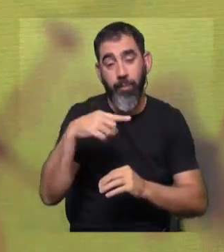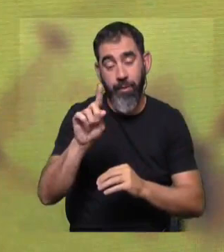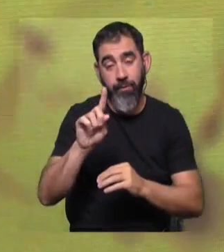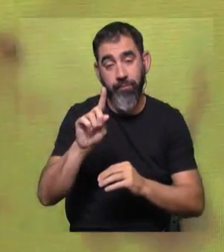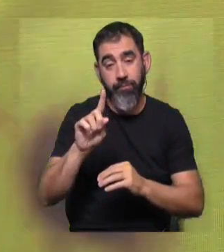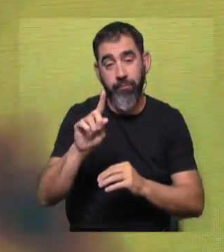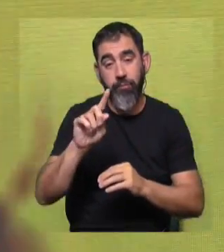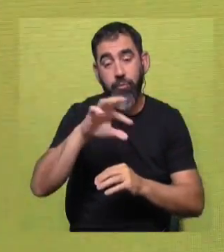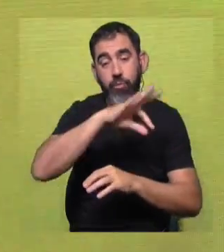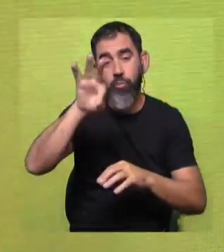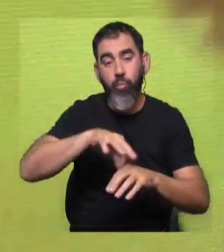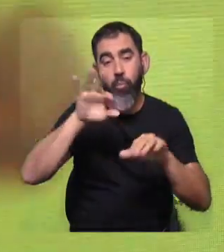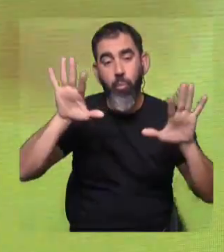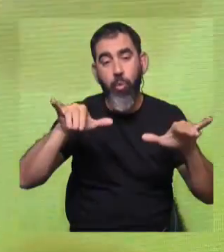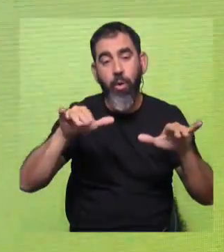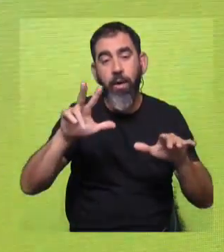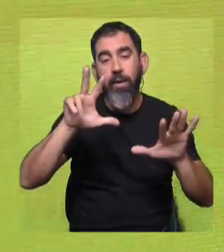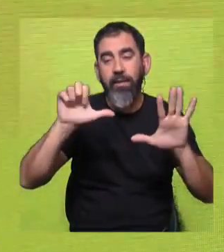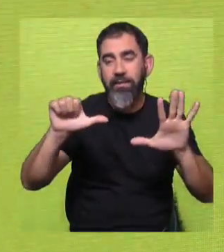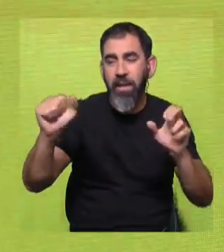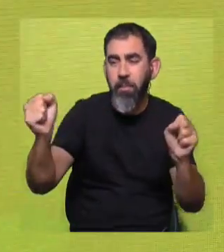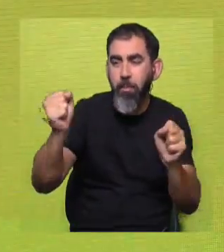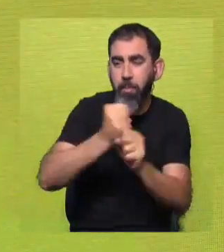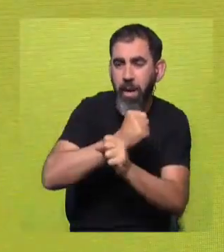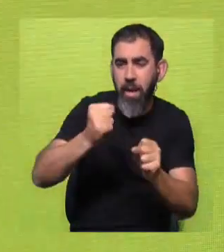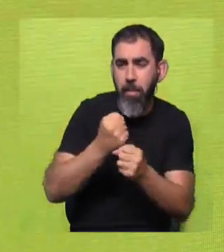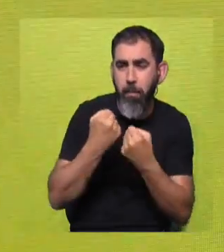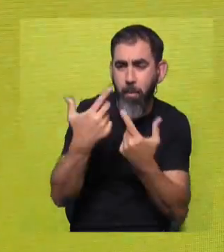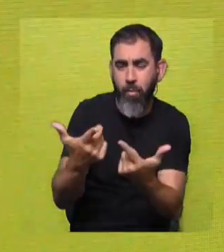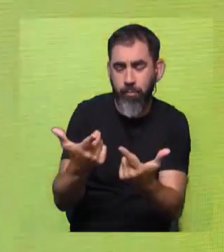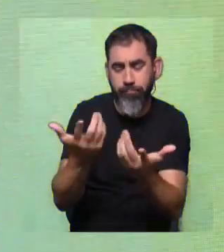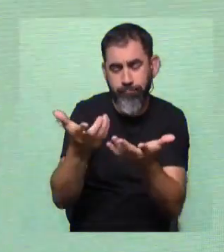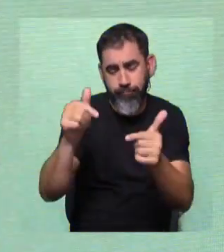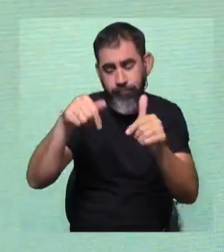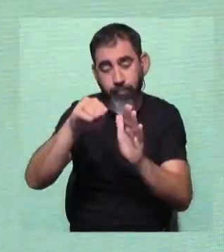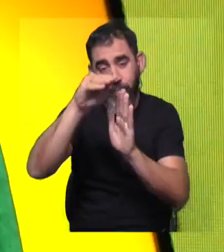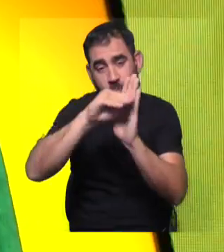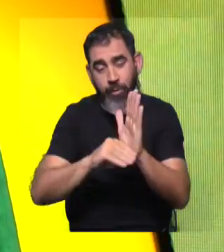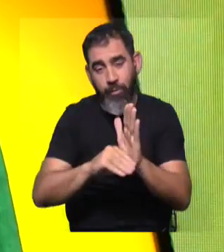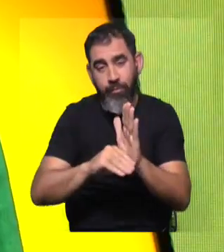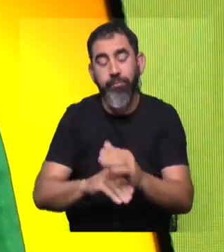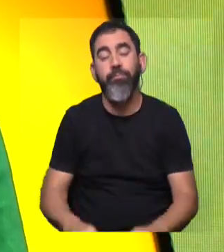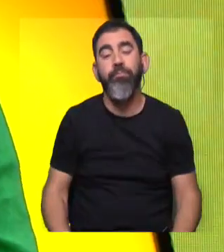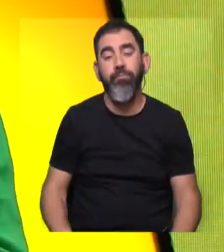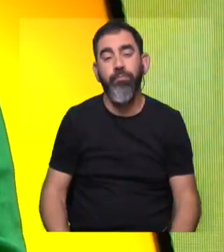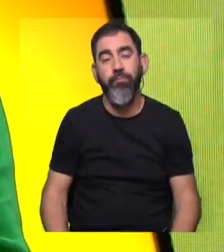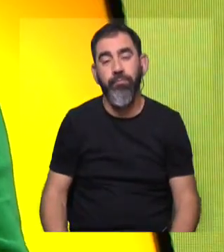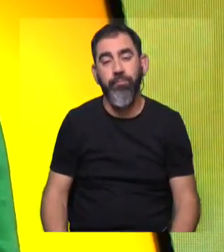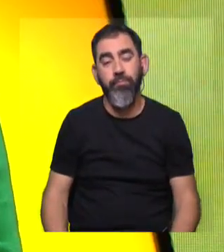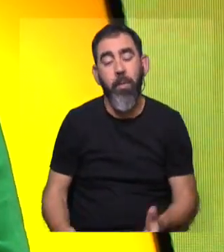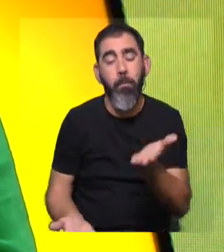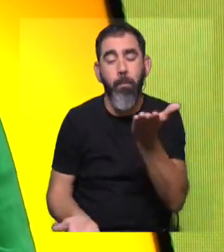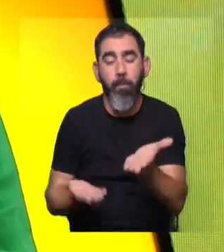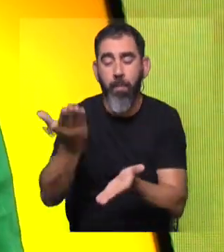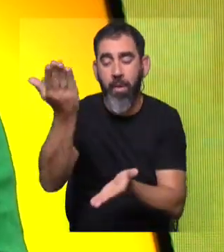que a una mosca se le deban 6 premios Nobel, merece un espacio en este programa. Daniela Hirschfeld, ¿cómo andás? Bienvenida. Claro que lo merece.